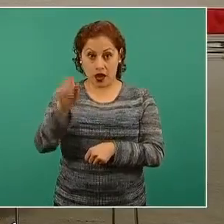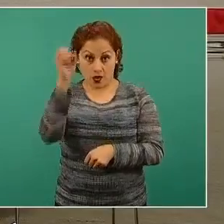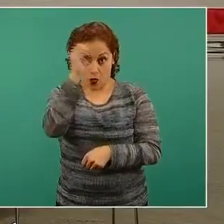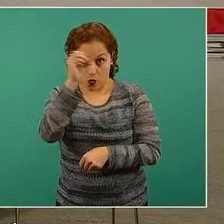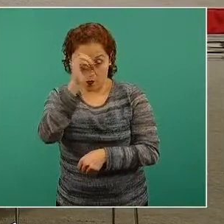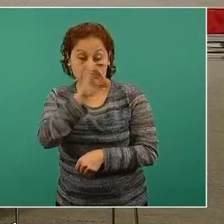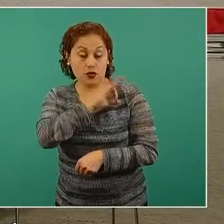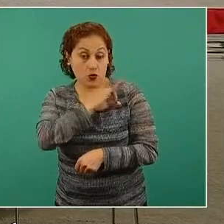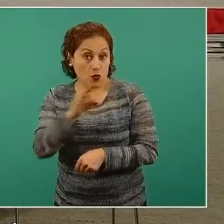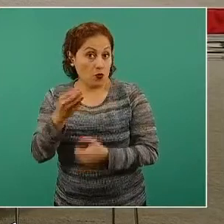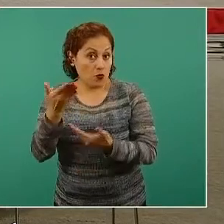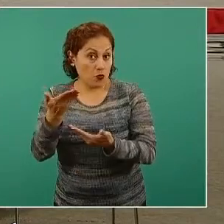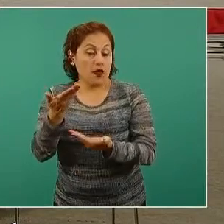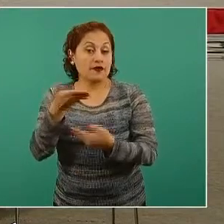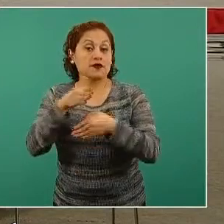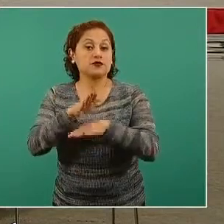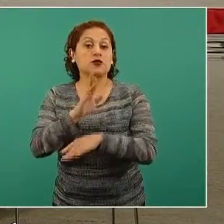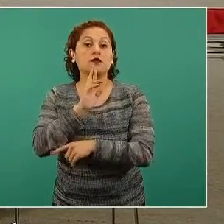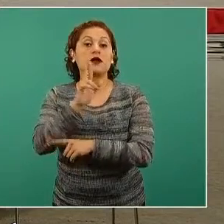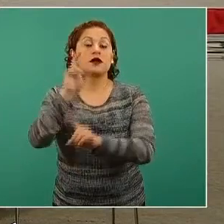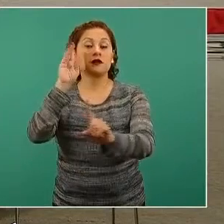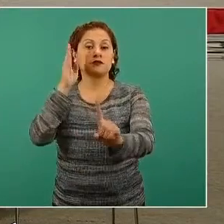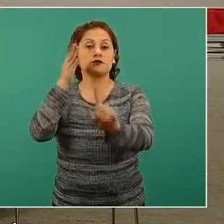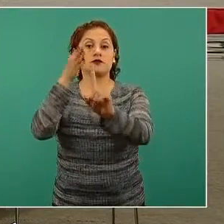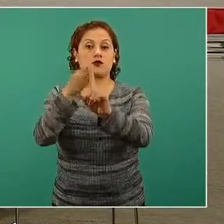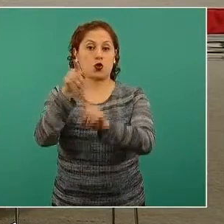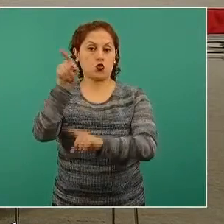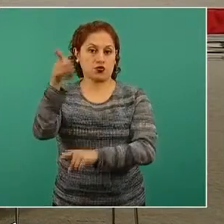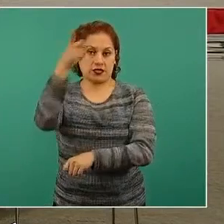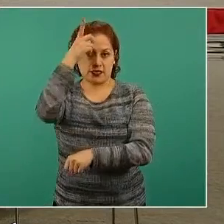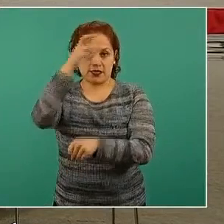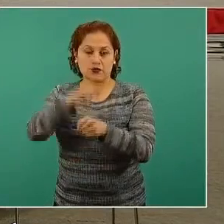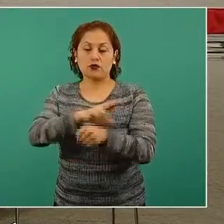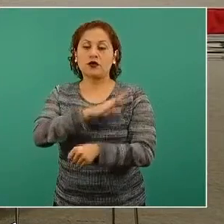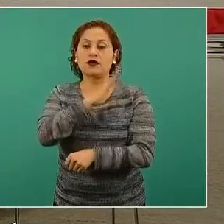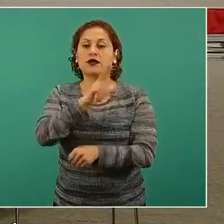más referente a esta parte de retos como director general de epidemiología.